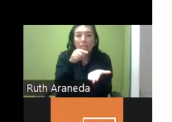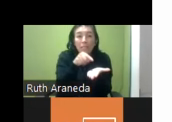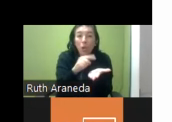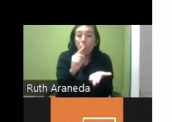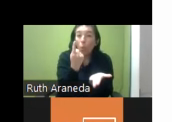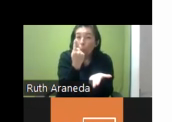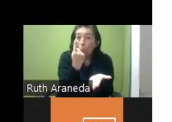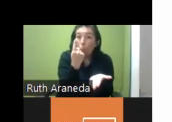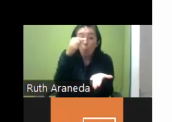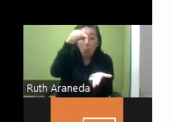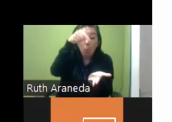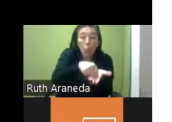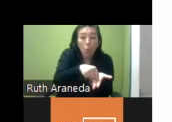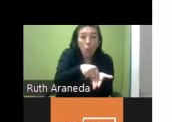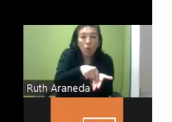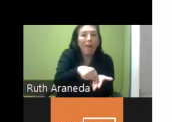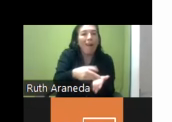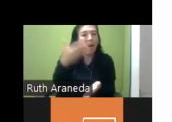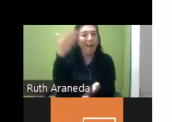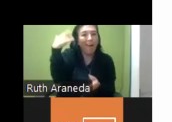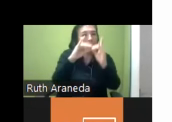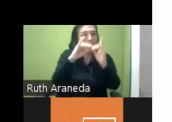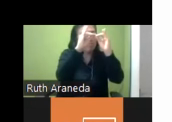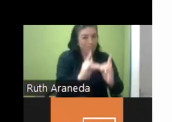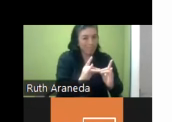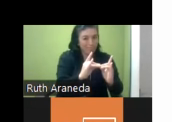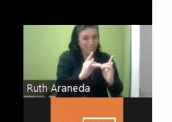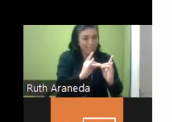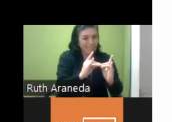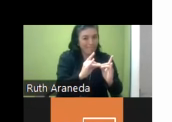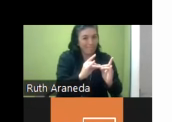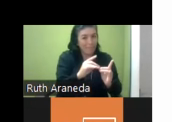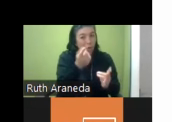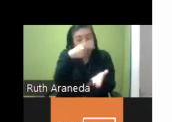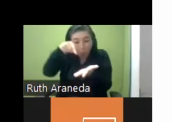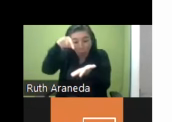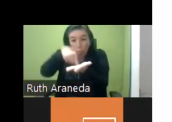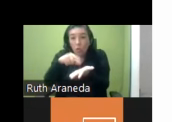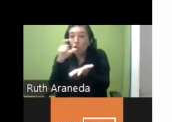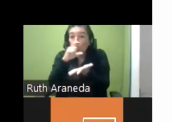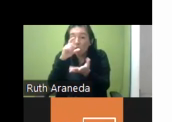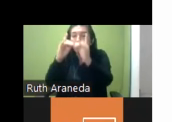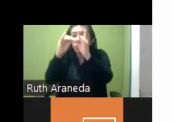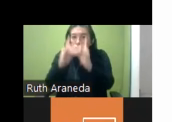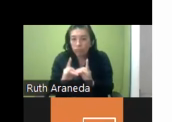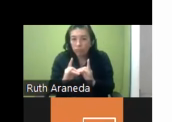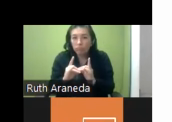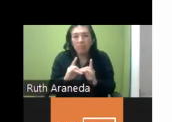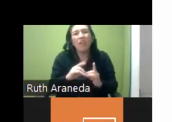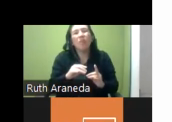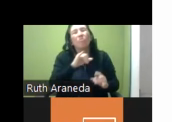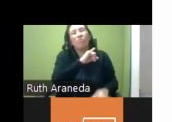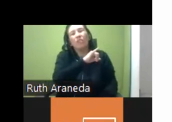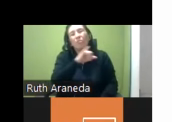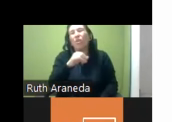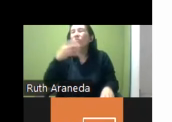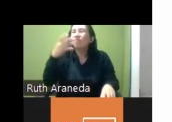cada puntito fue una tumba y desgraciadamente cada uno fue una tumba saqueada en el